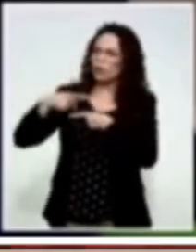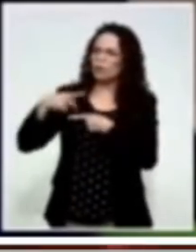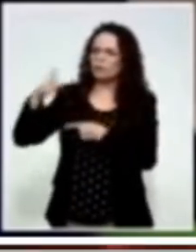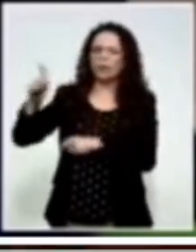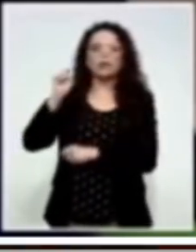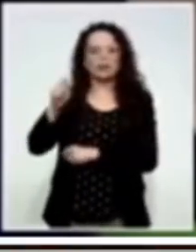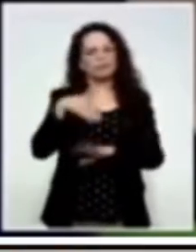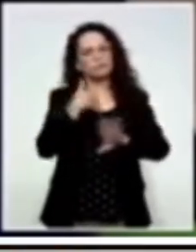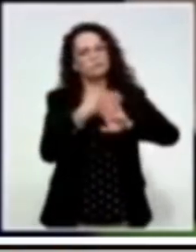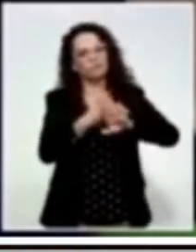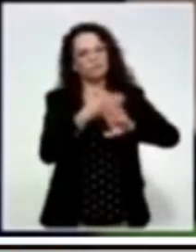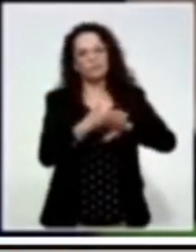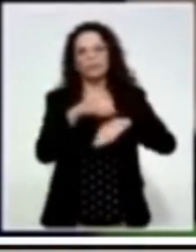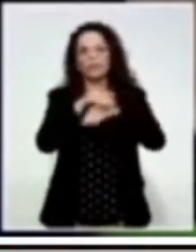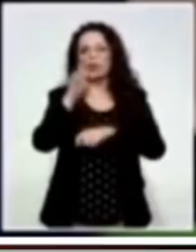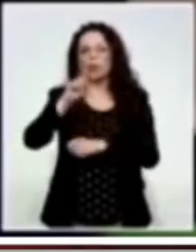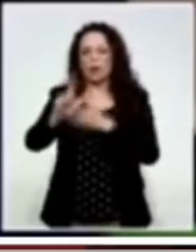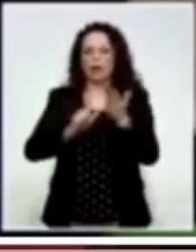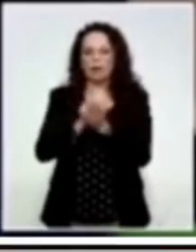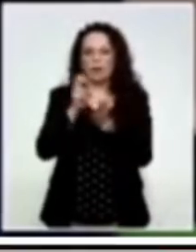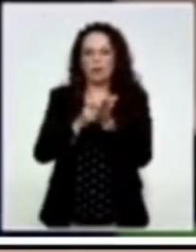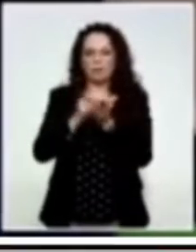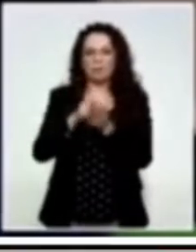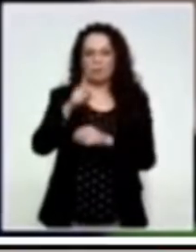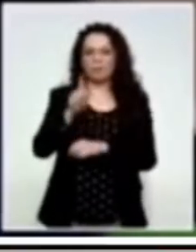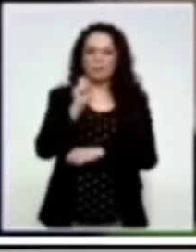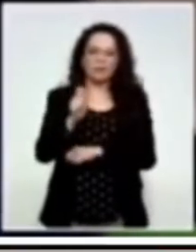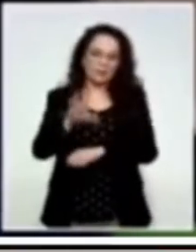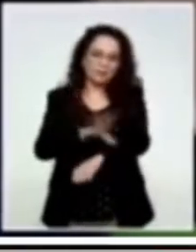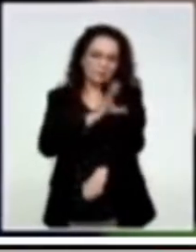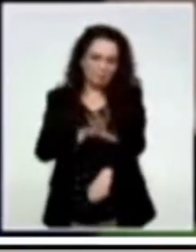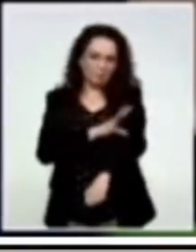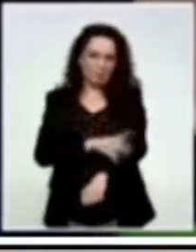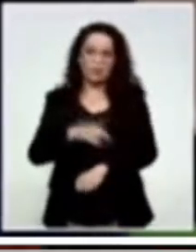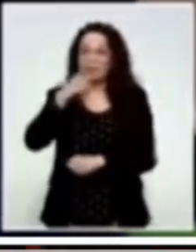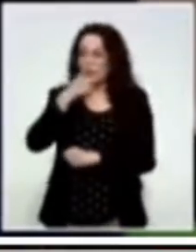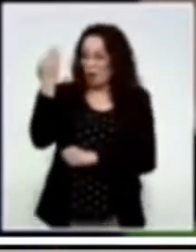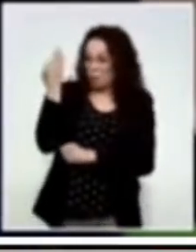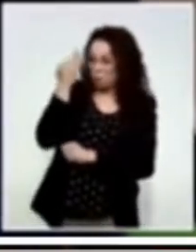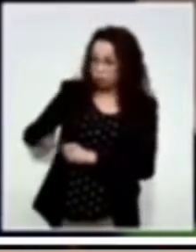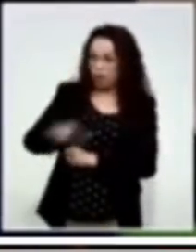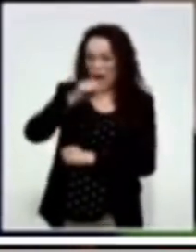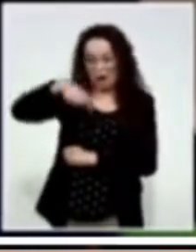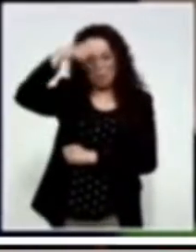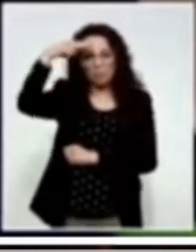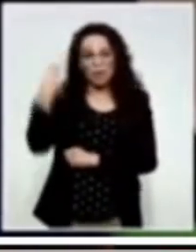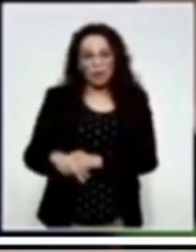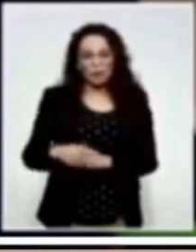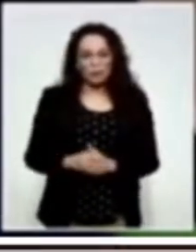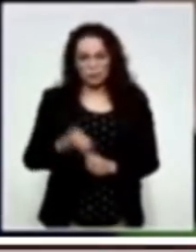la reforma eléctrica y que los han calificado de traidores a la patria? ¿Sí cabrían en este